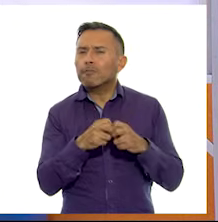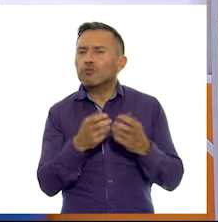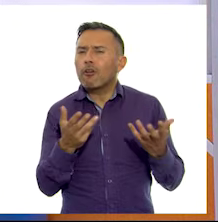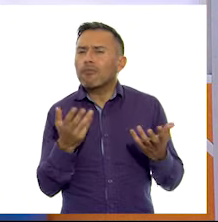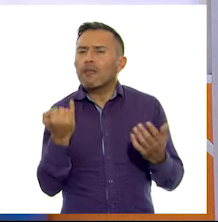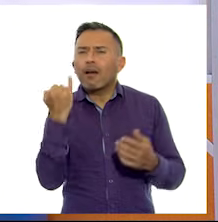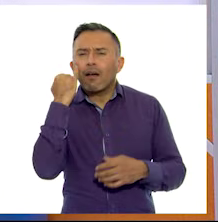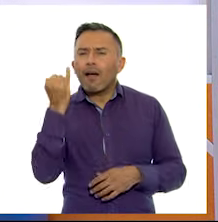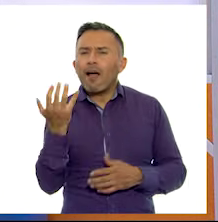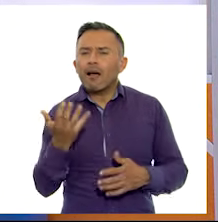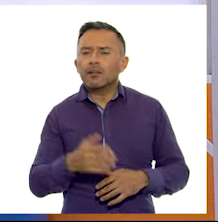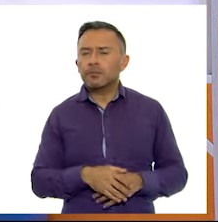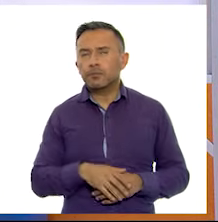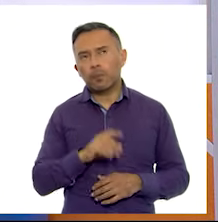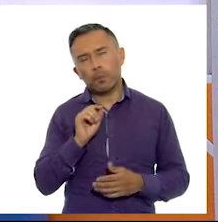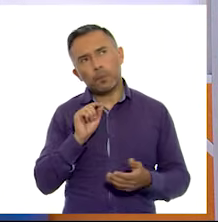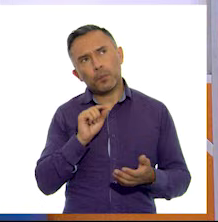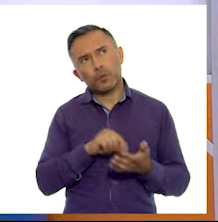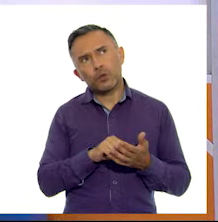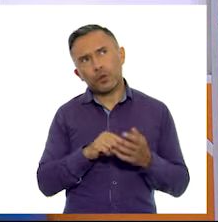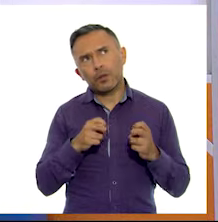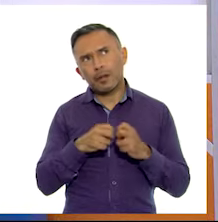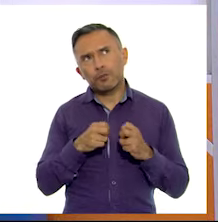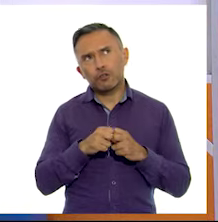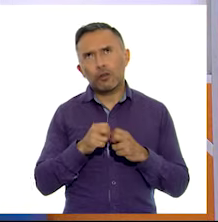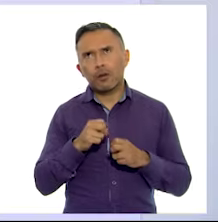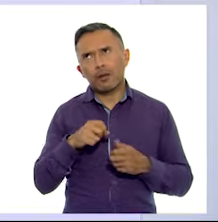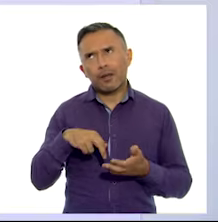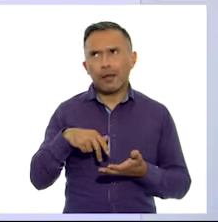punto nervioso caminando.